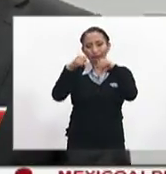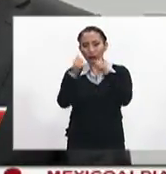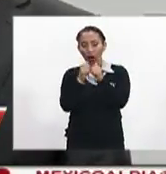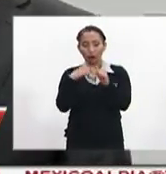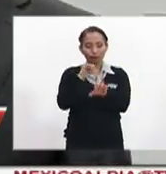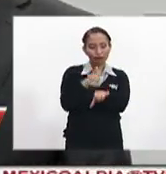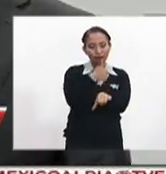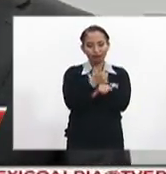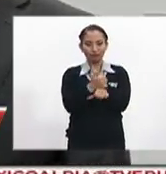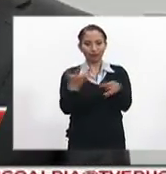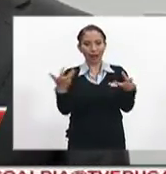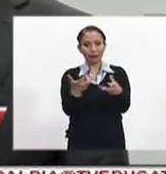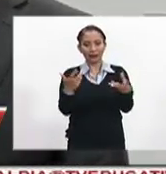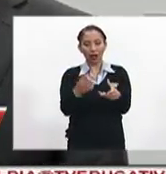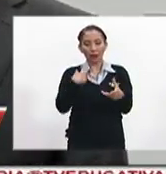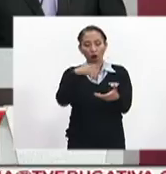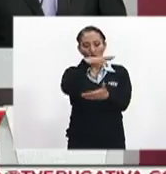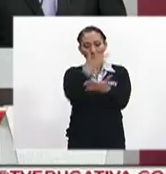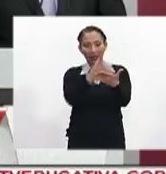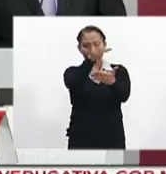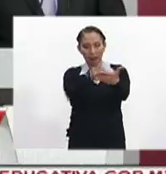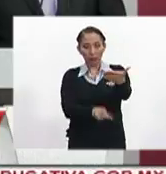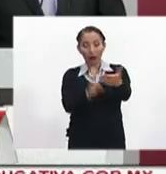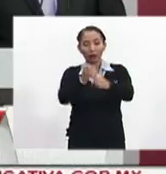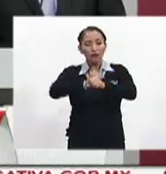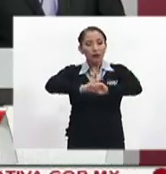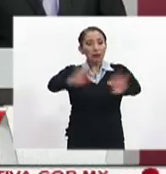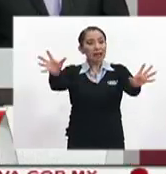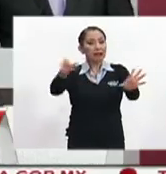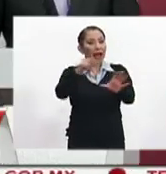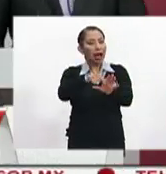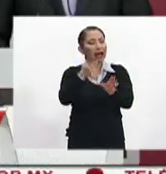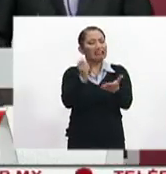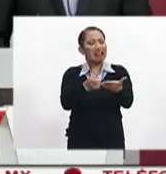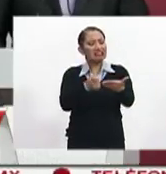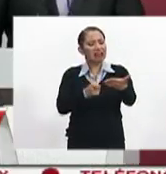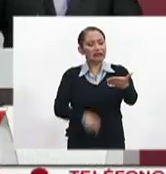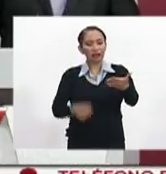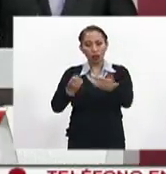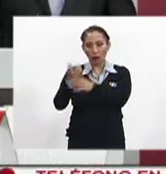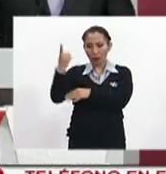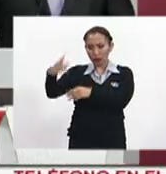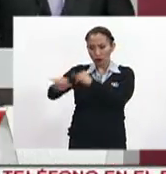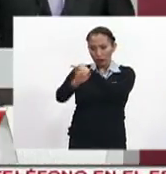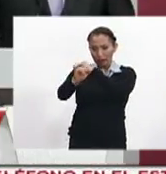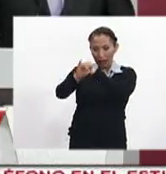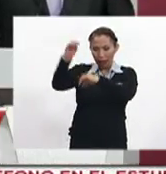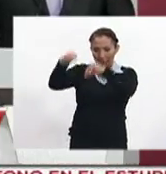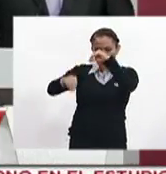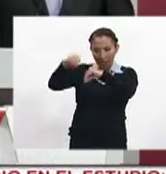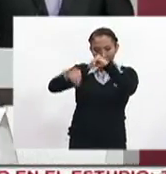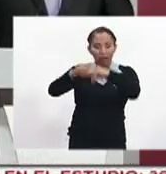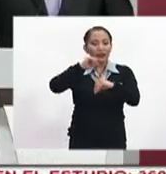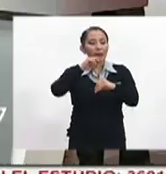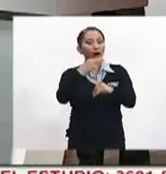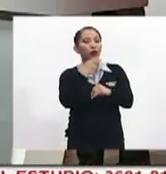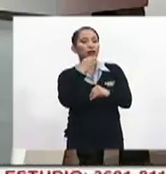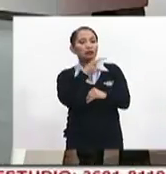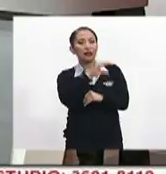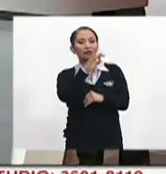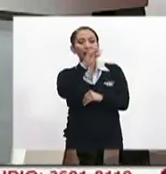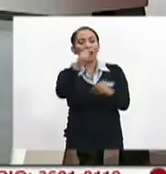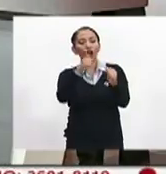de la creación de un recibo con información más clara y desglosada, la actualización de su portal y la aplicación